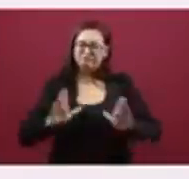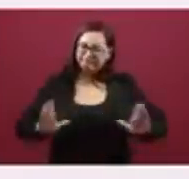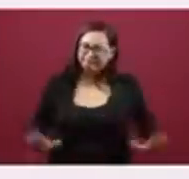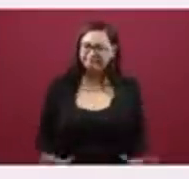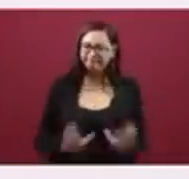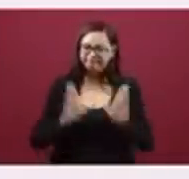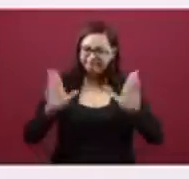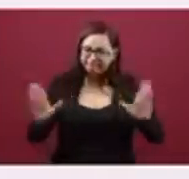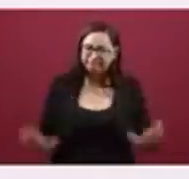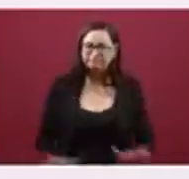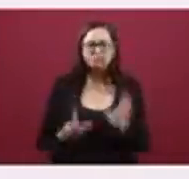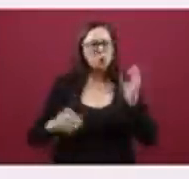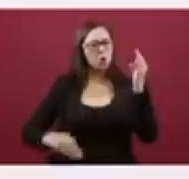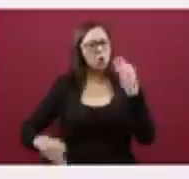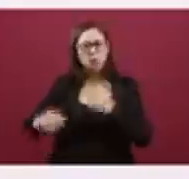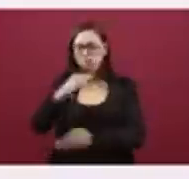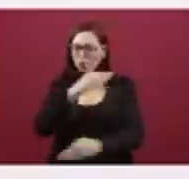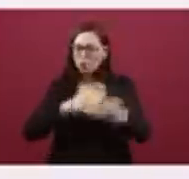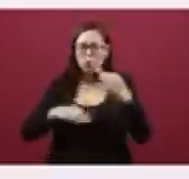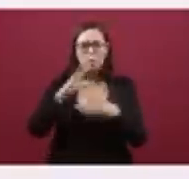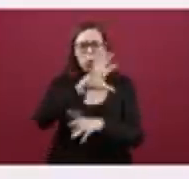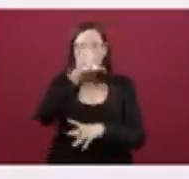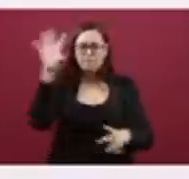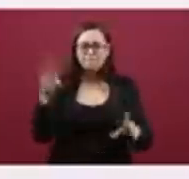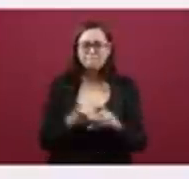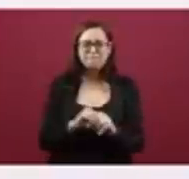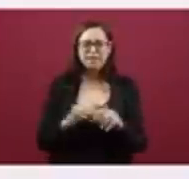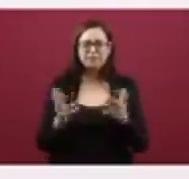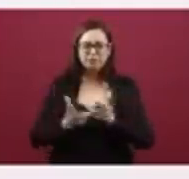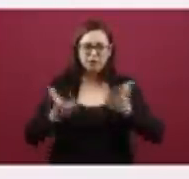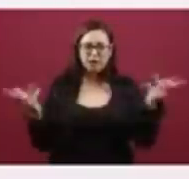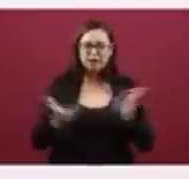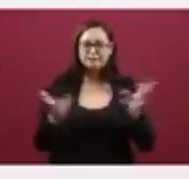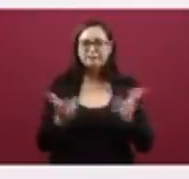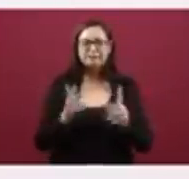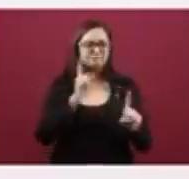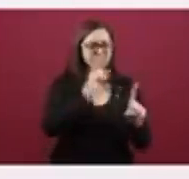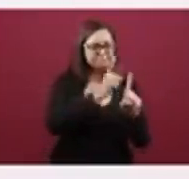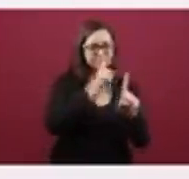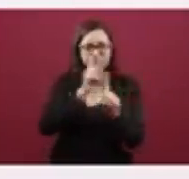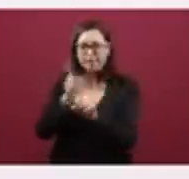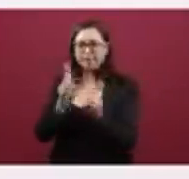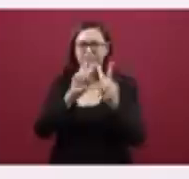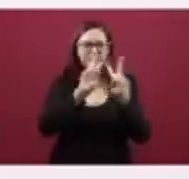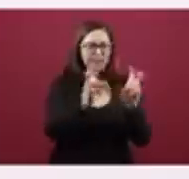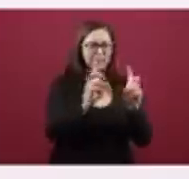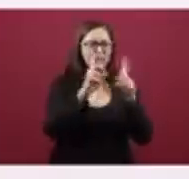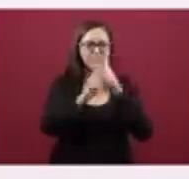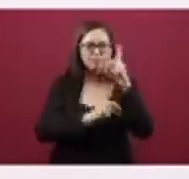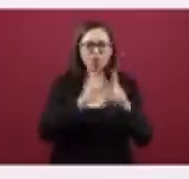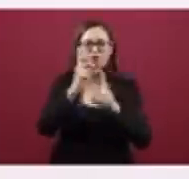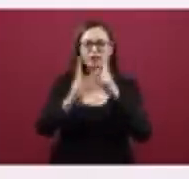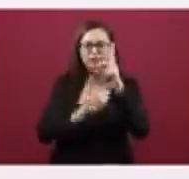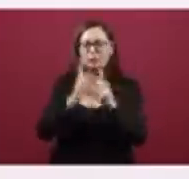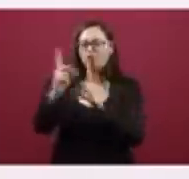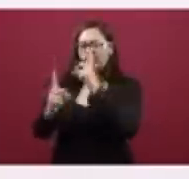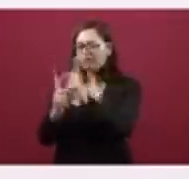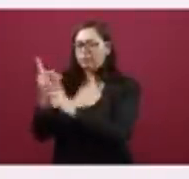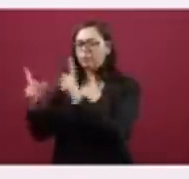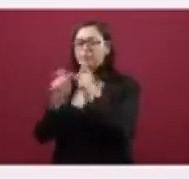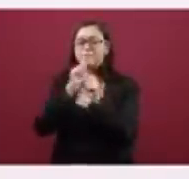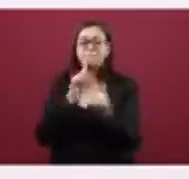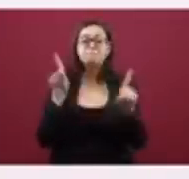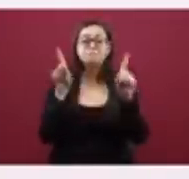todas las prácticas y disciplinas deportivas y ya se estableció la comisión